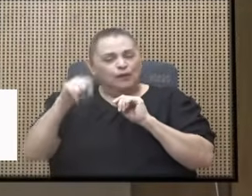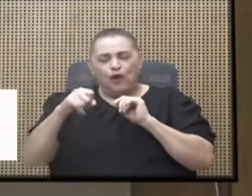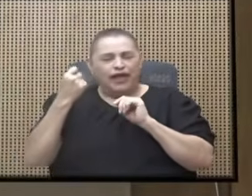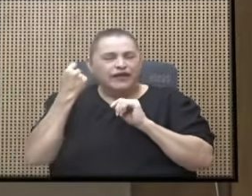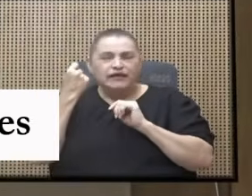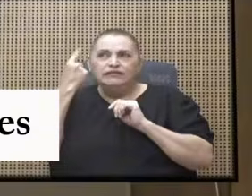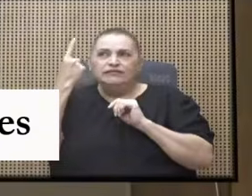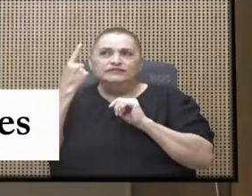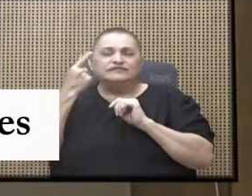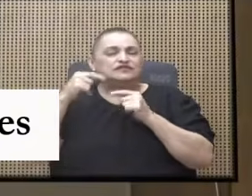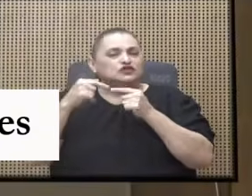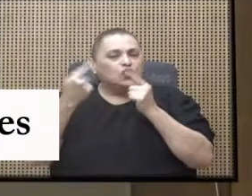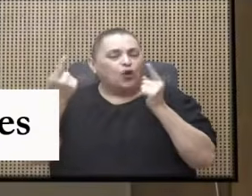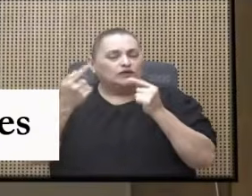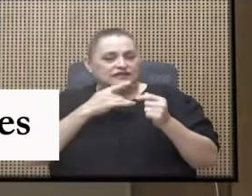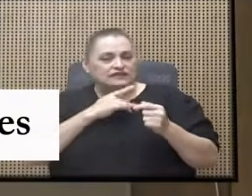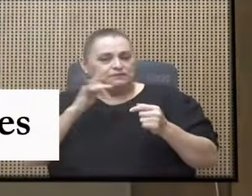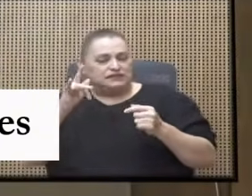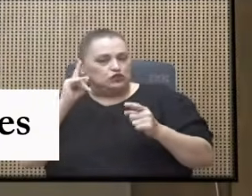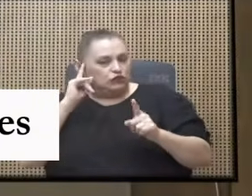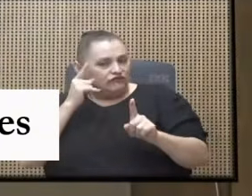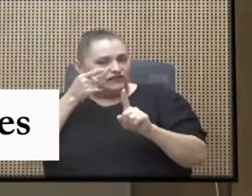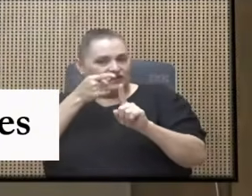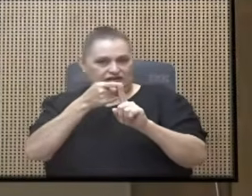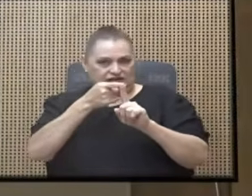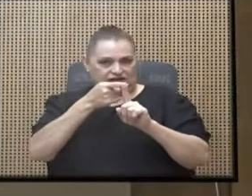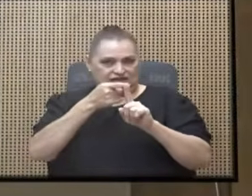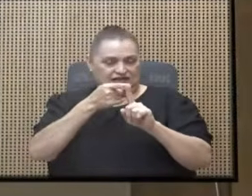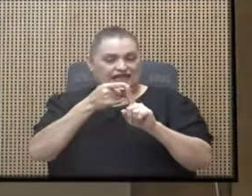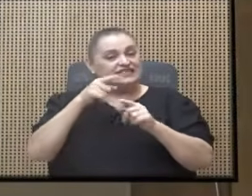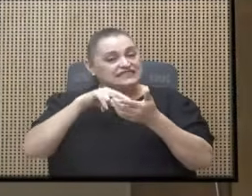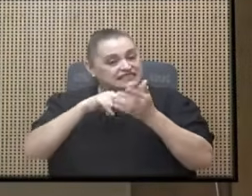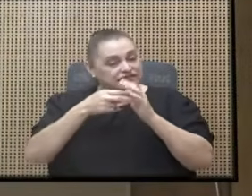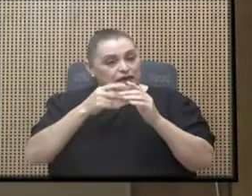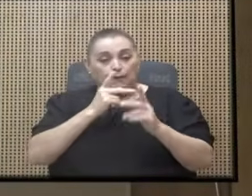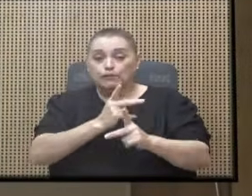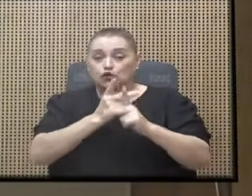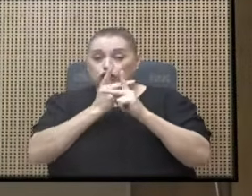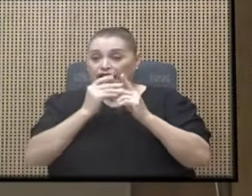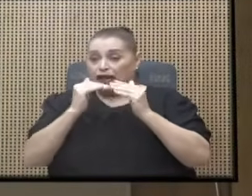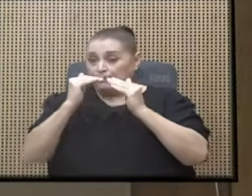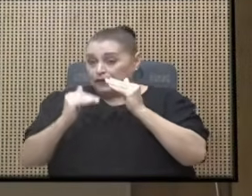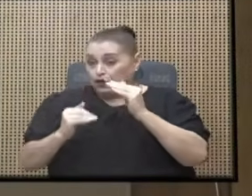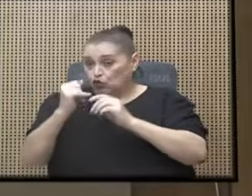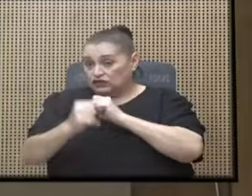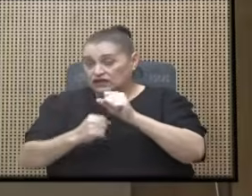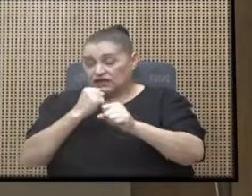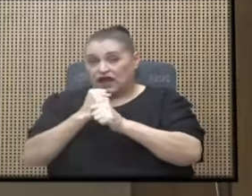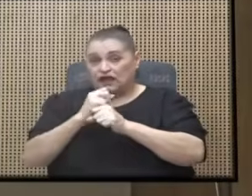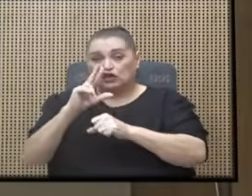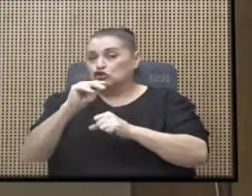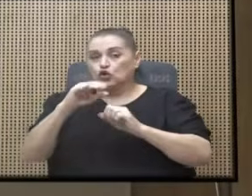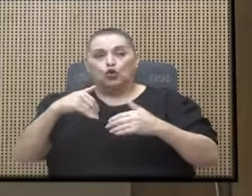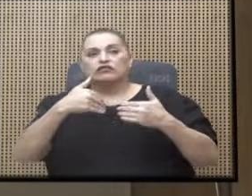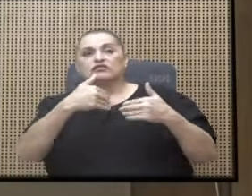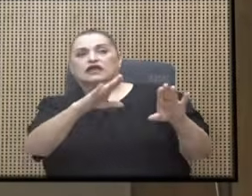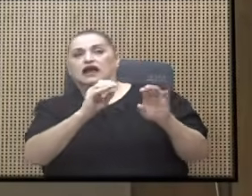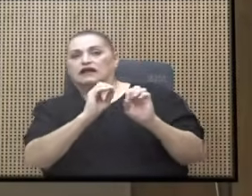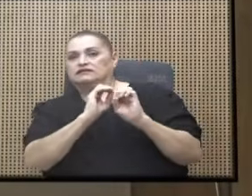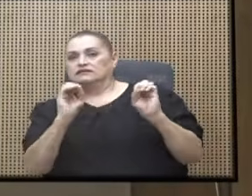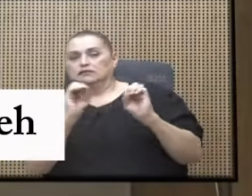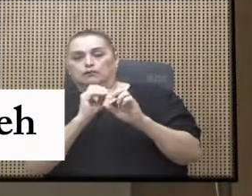su finalidad. Si la finalidad es proteger a esos menores, no los vamos a dejar totalmente